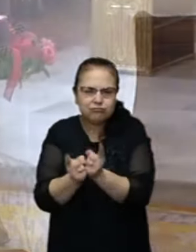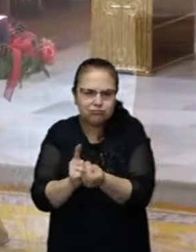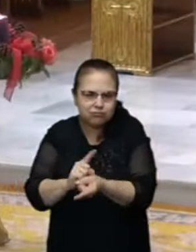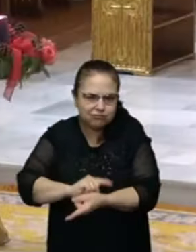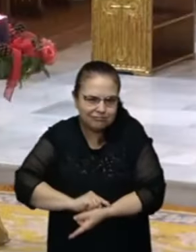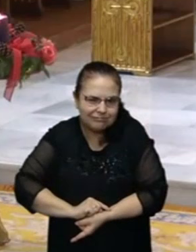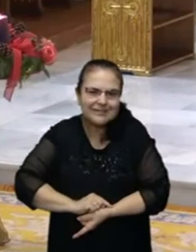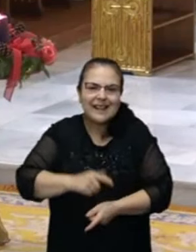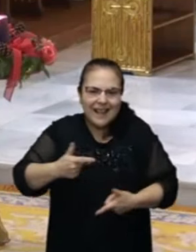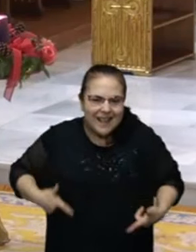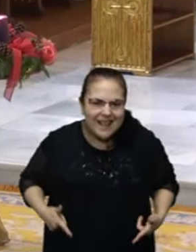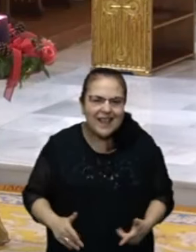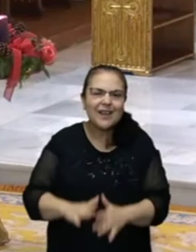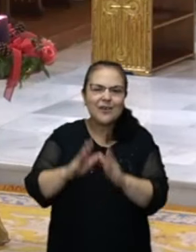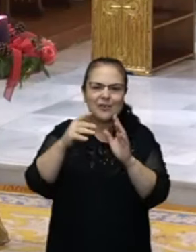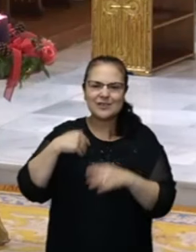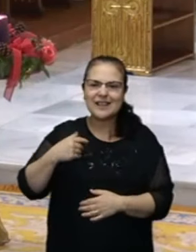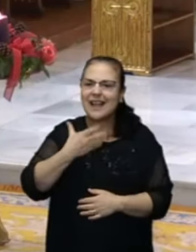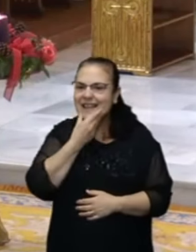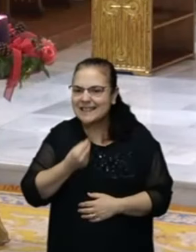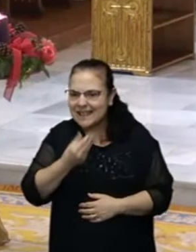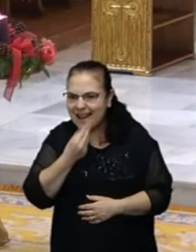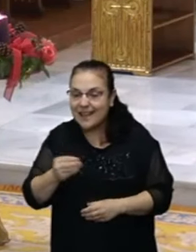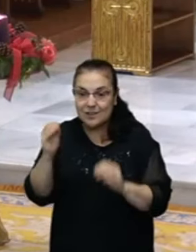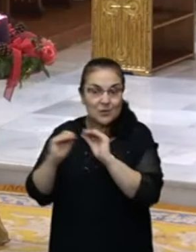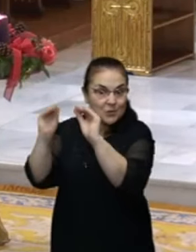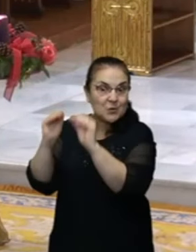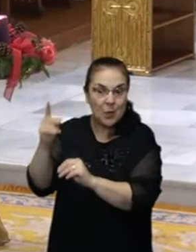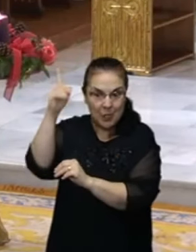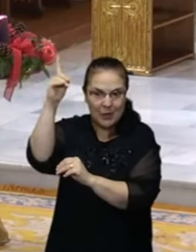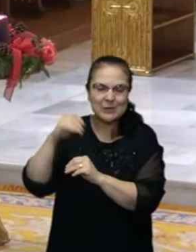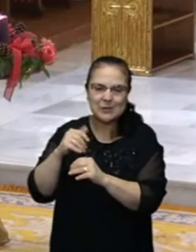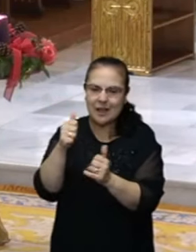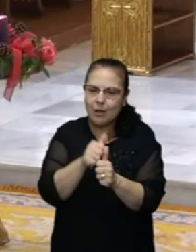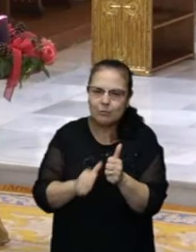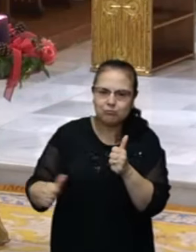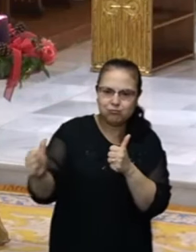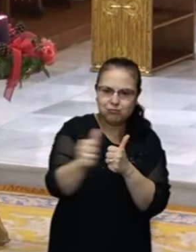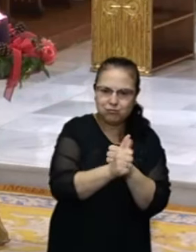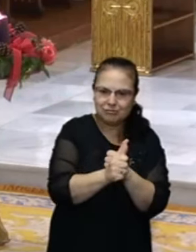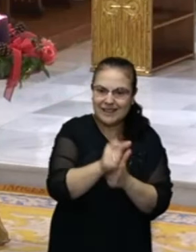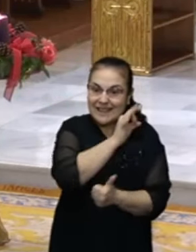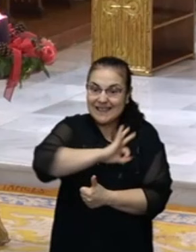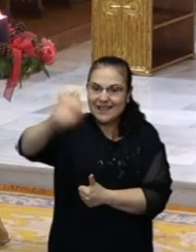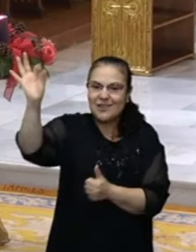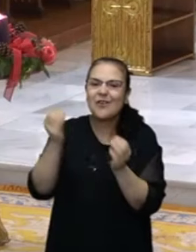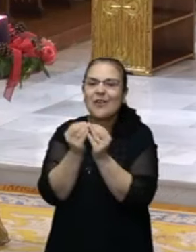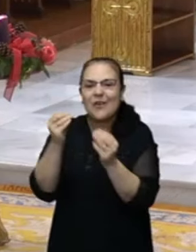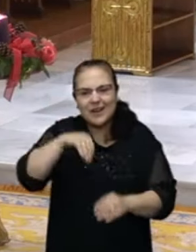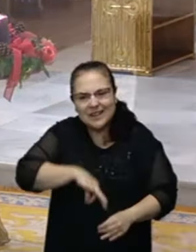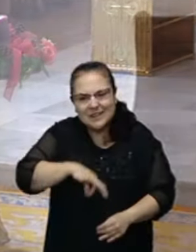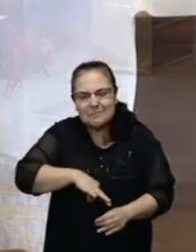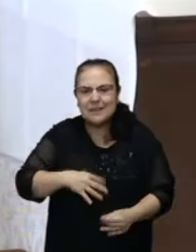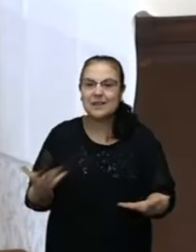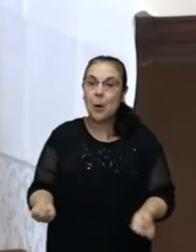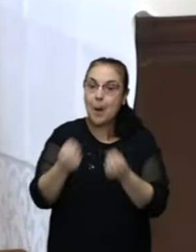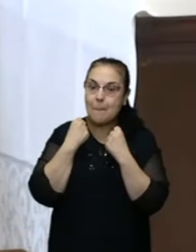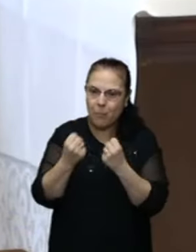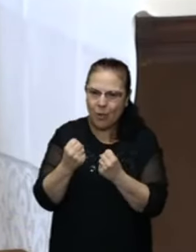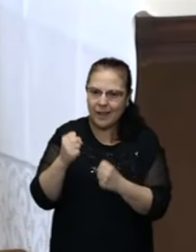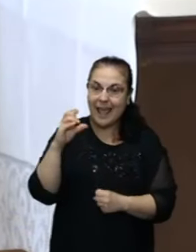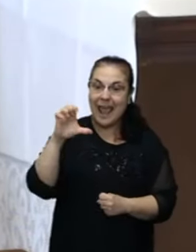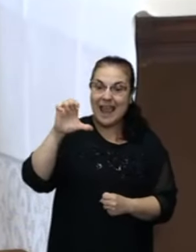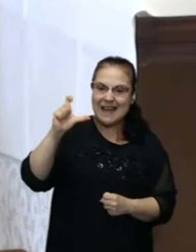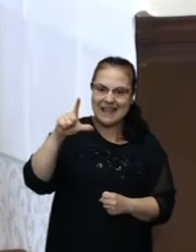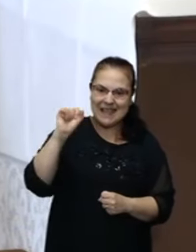al Señor, su Dios. Irá delante del Señor con el espíritu y poder de Elías